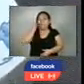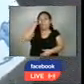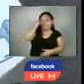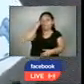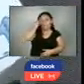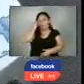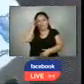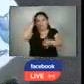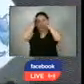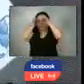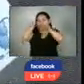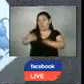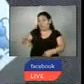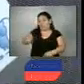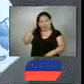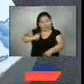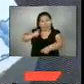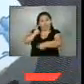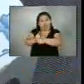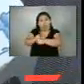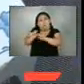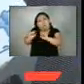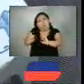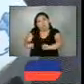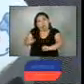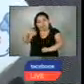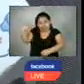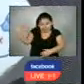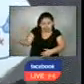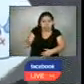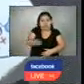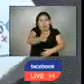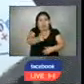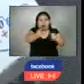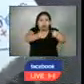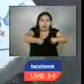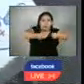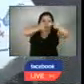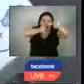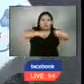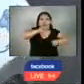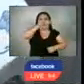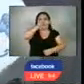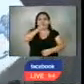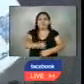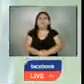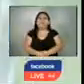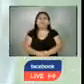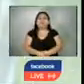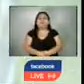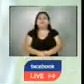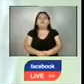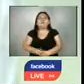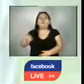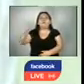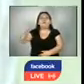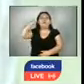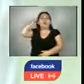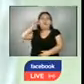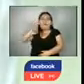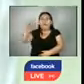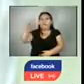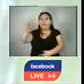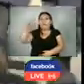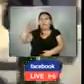¿verdad?, que son suficientes como para a priori poder decretar la medida extrema de la detención provisional. Eduardo Vladimir